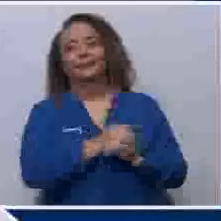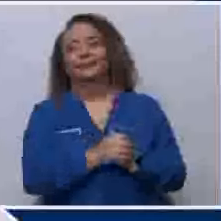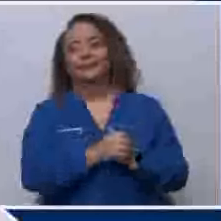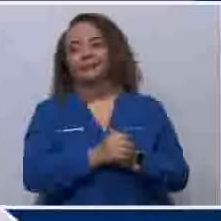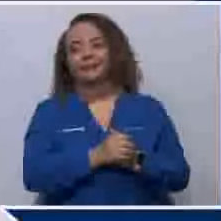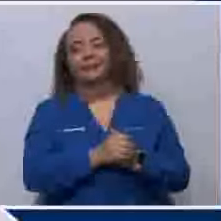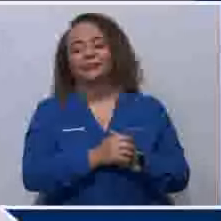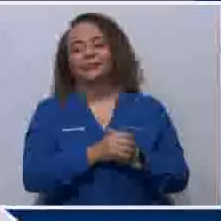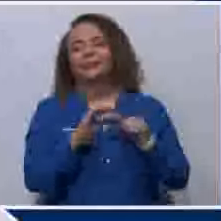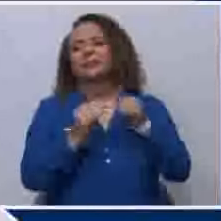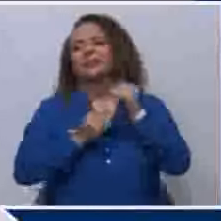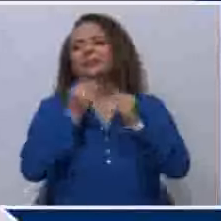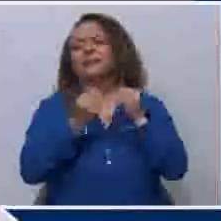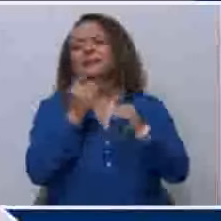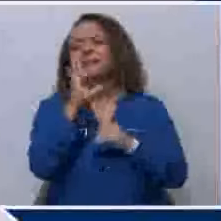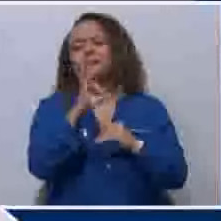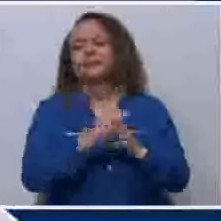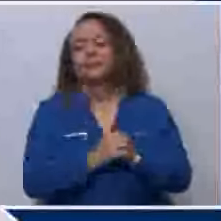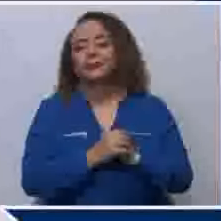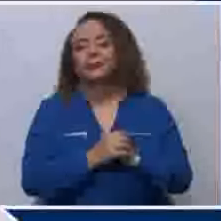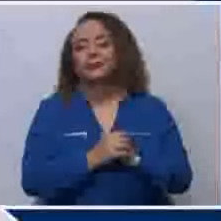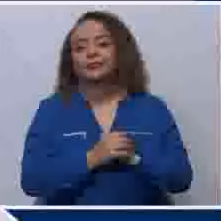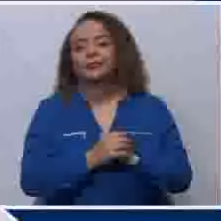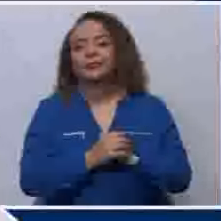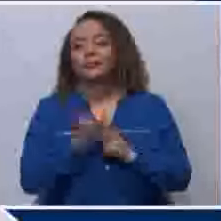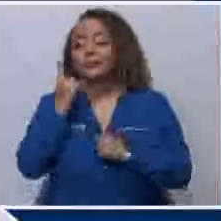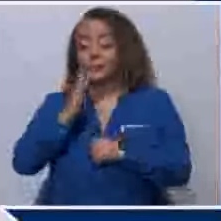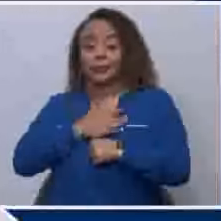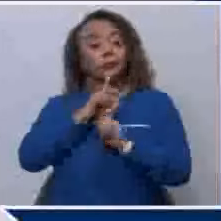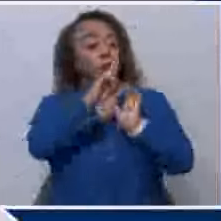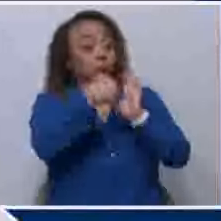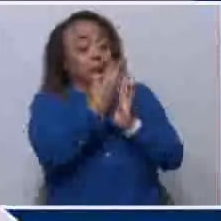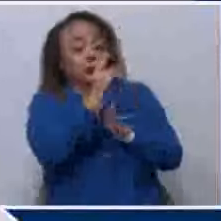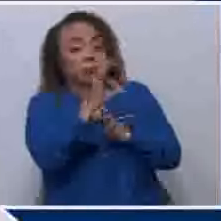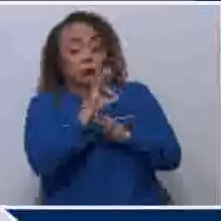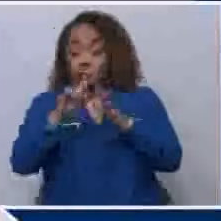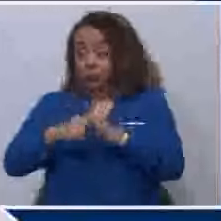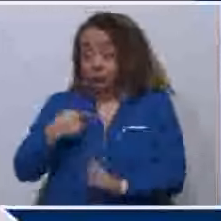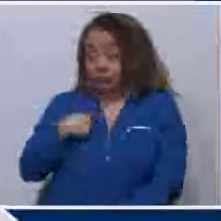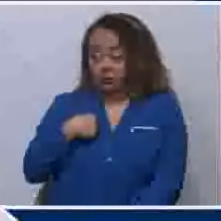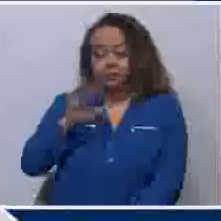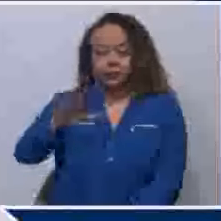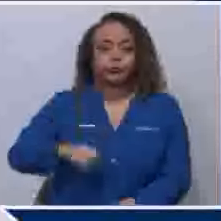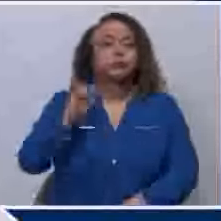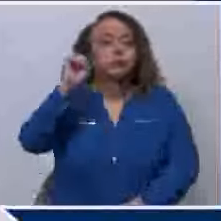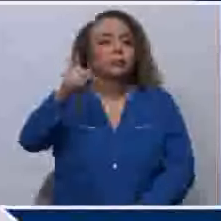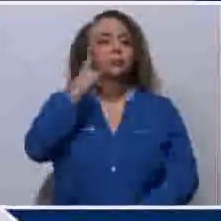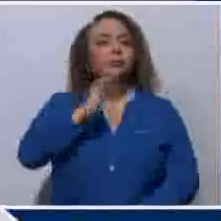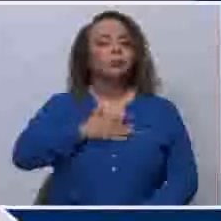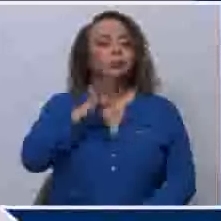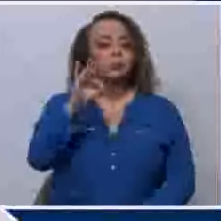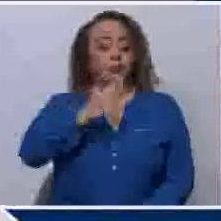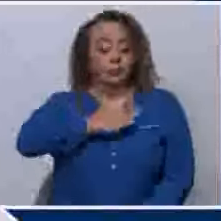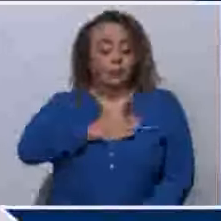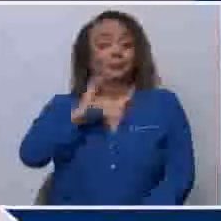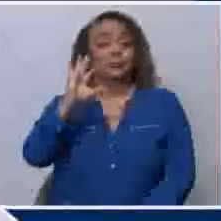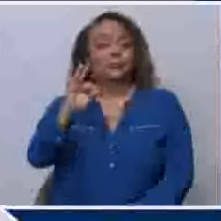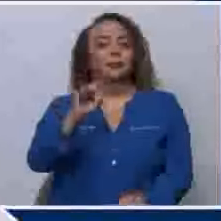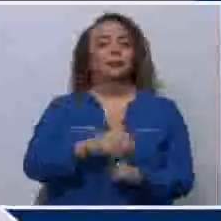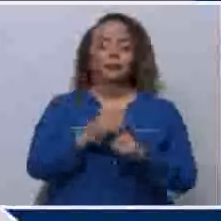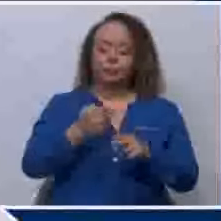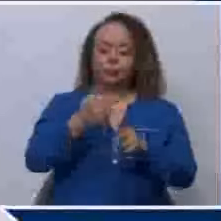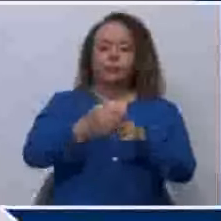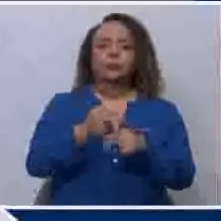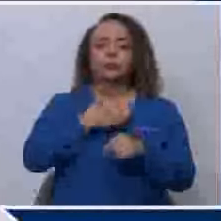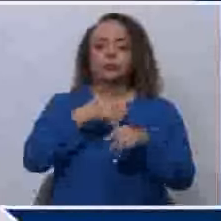anotado. ¿Qué tiene que hacer el 9? Para mí, ¿cuáles son los roles y las funciones? Empiezo yo. Dale. Para mí, el 9, mi 9, mi 9 nominal, mi